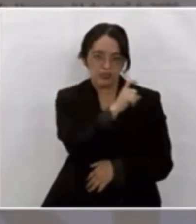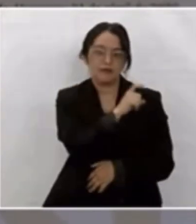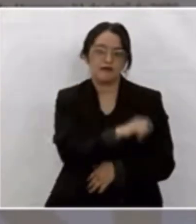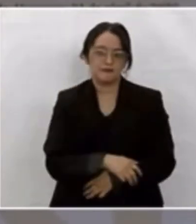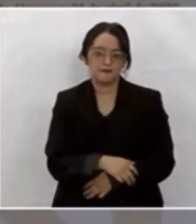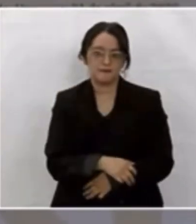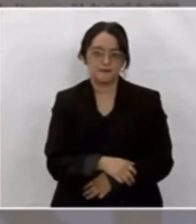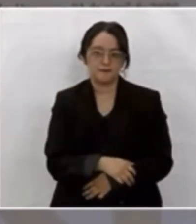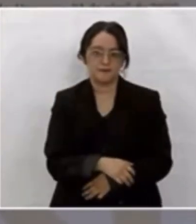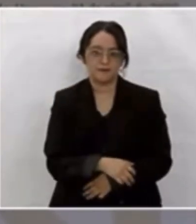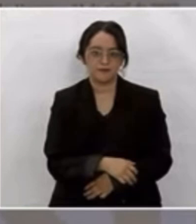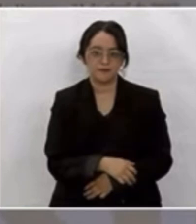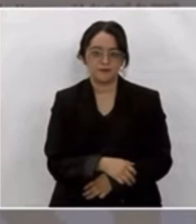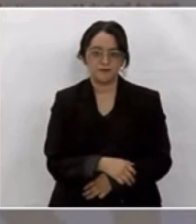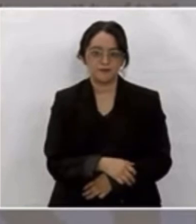Y